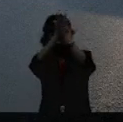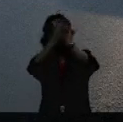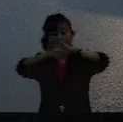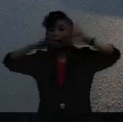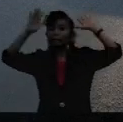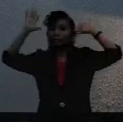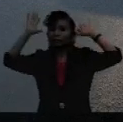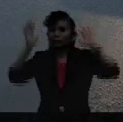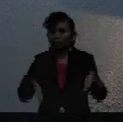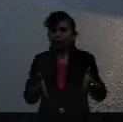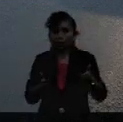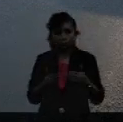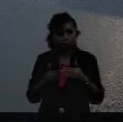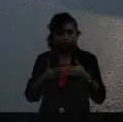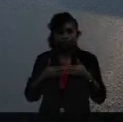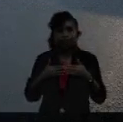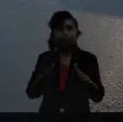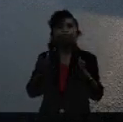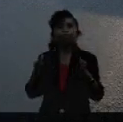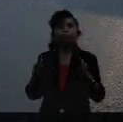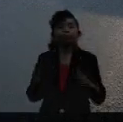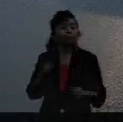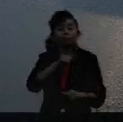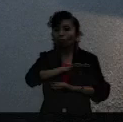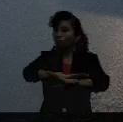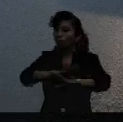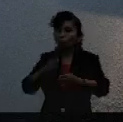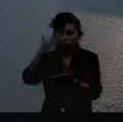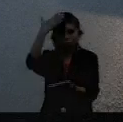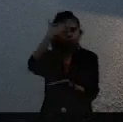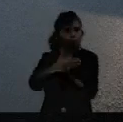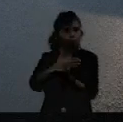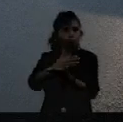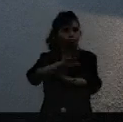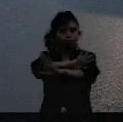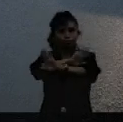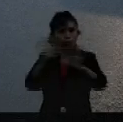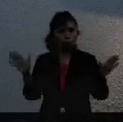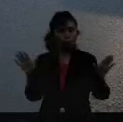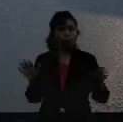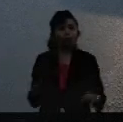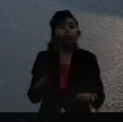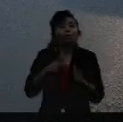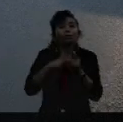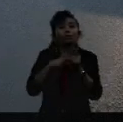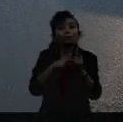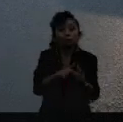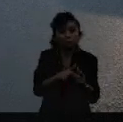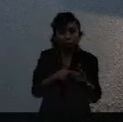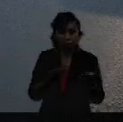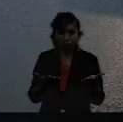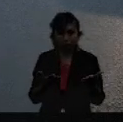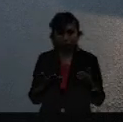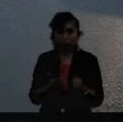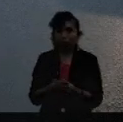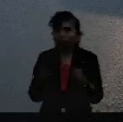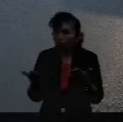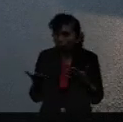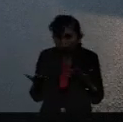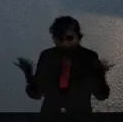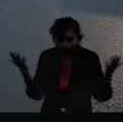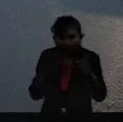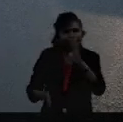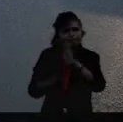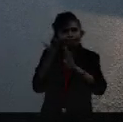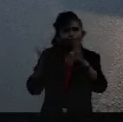ya está en marcha y nadie ni nada lo detiene pero debemos continuarlo pero debemos consolidarlo